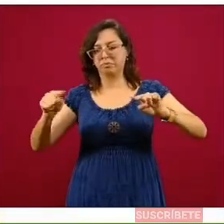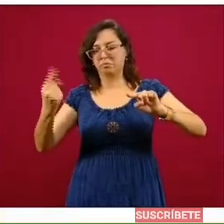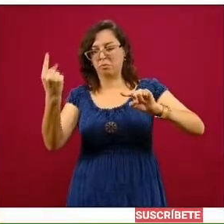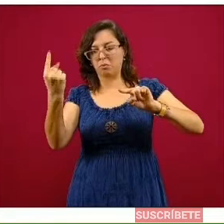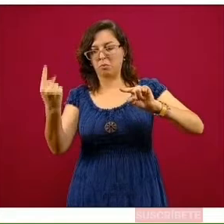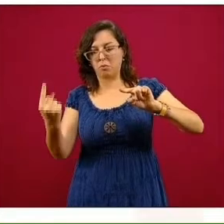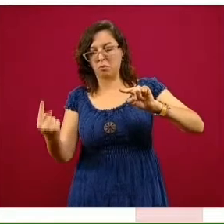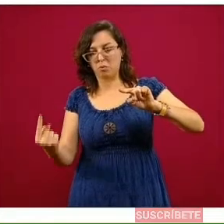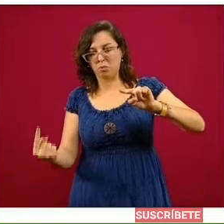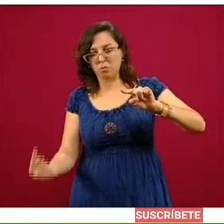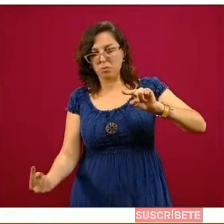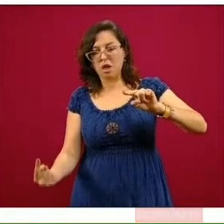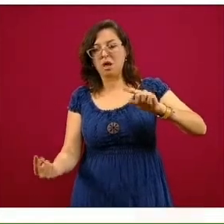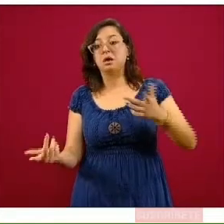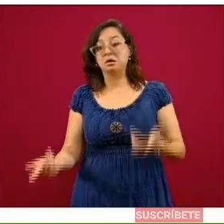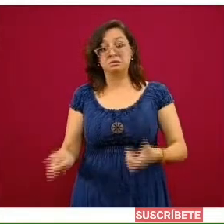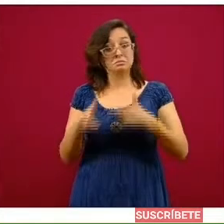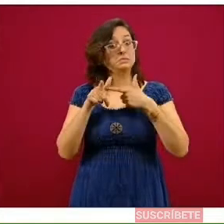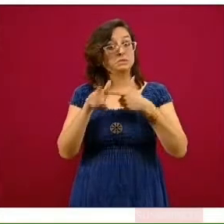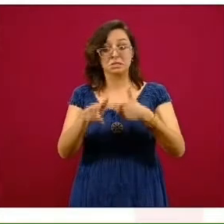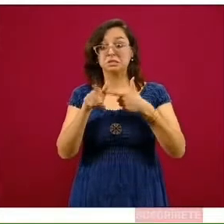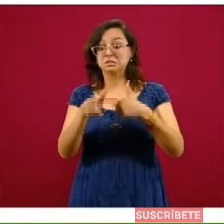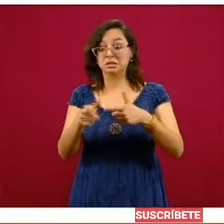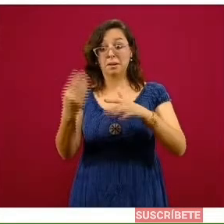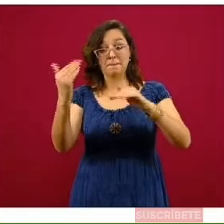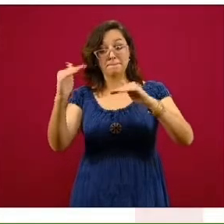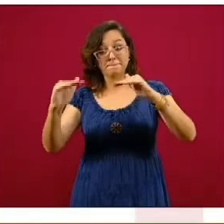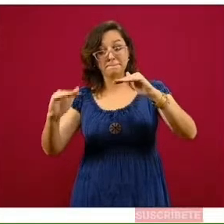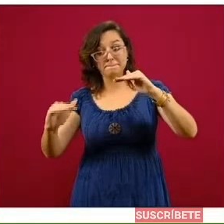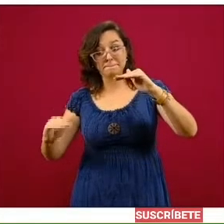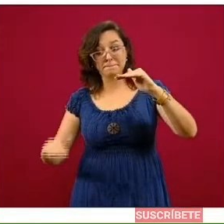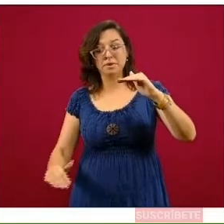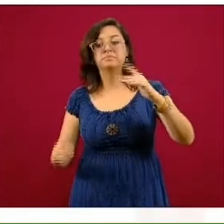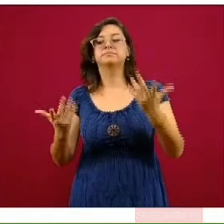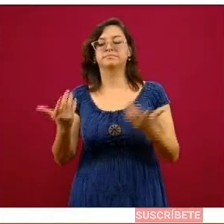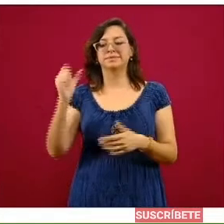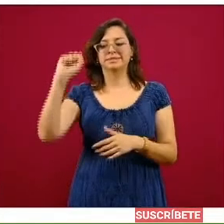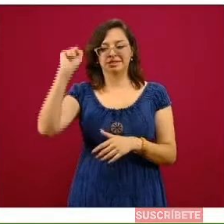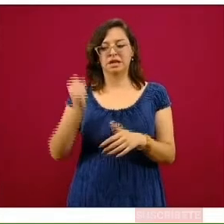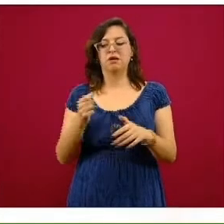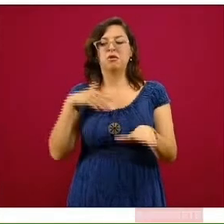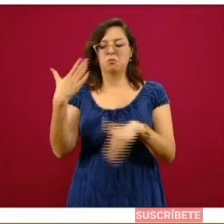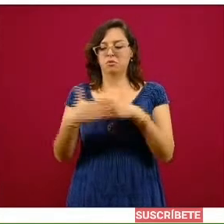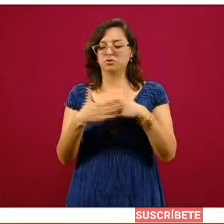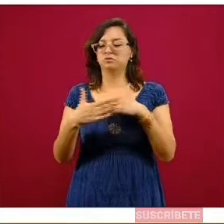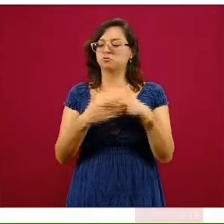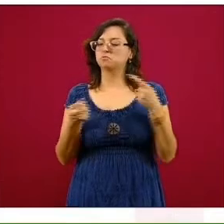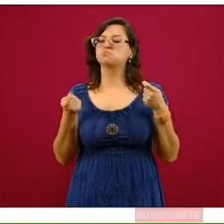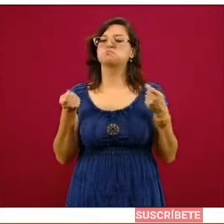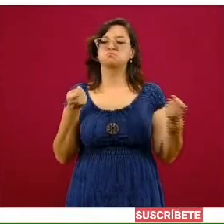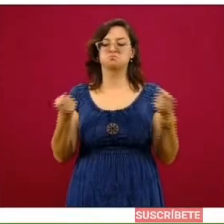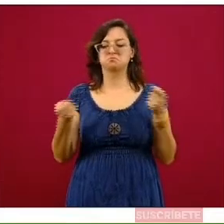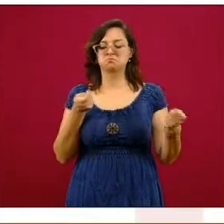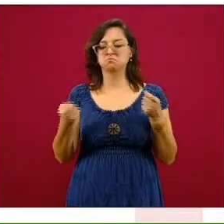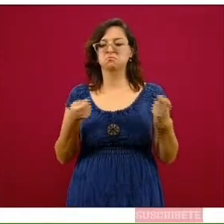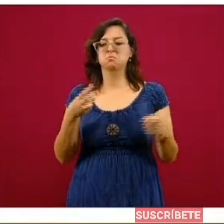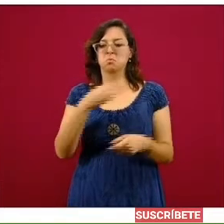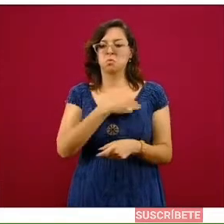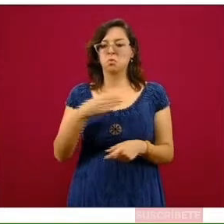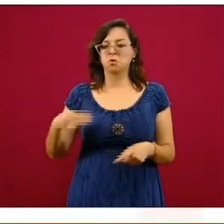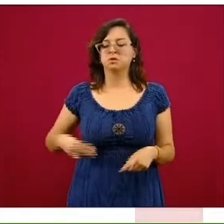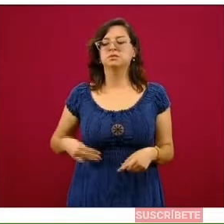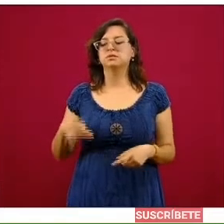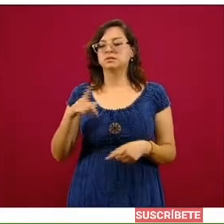se mantiene esa tendencia y se mantiene por debajo de 1, de seguro Sinaloa estará controlando muy pronto, sobre todo en sus municipios